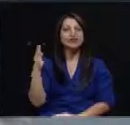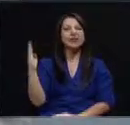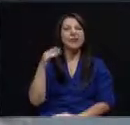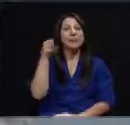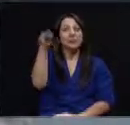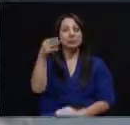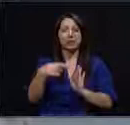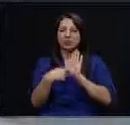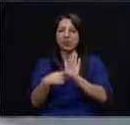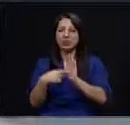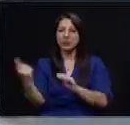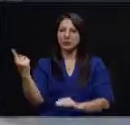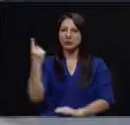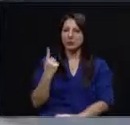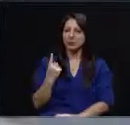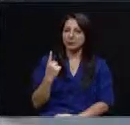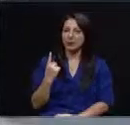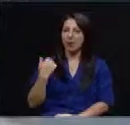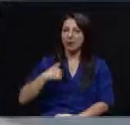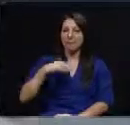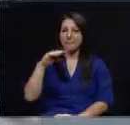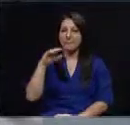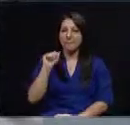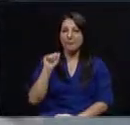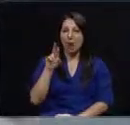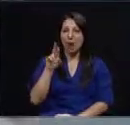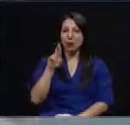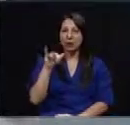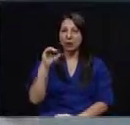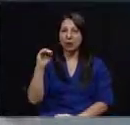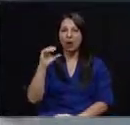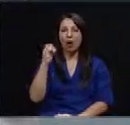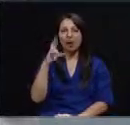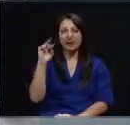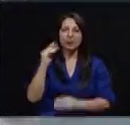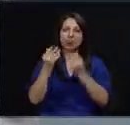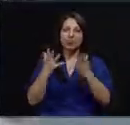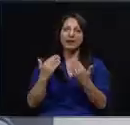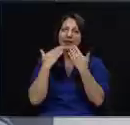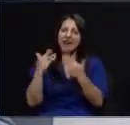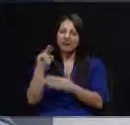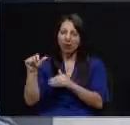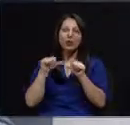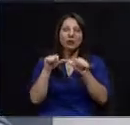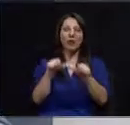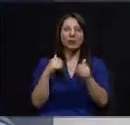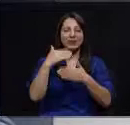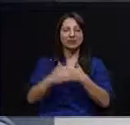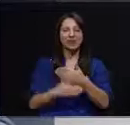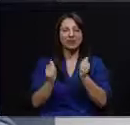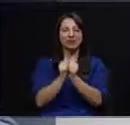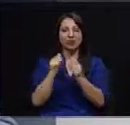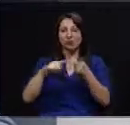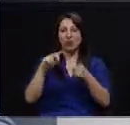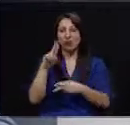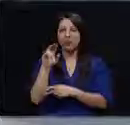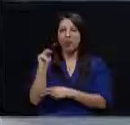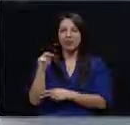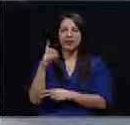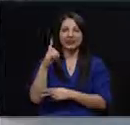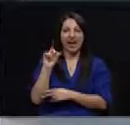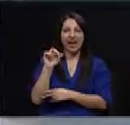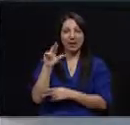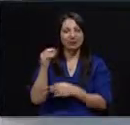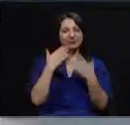el próximo segmento se incorporará don Mauricio Ortiz, productor. Gracias, don Raúl. Con muchísimo gusto. Y continuamos también luego con Rubén